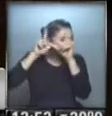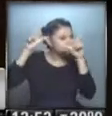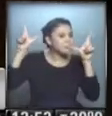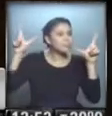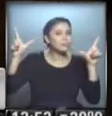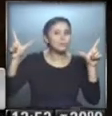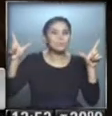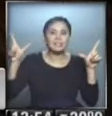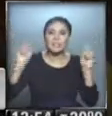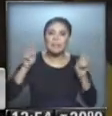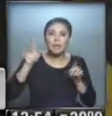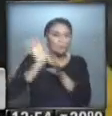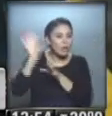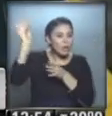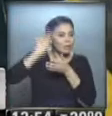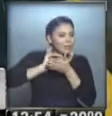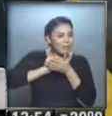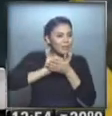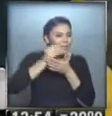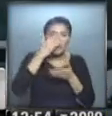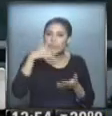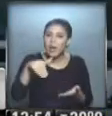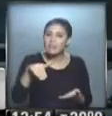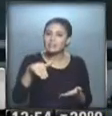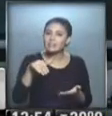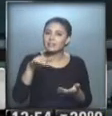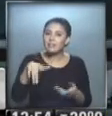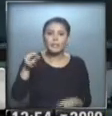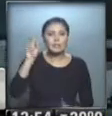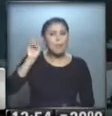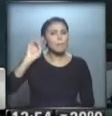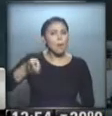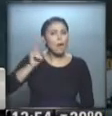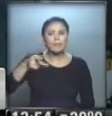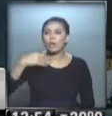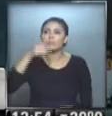se proyectó mucho en ese chico, y después se le prohibió ir a los